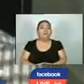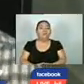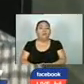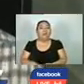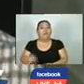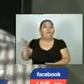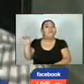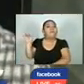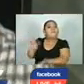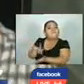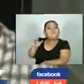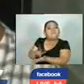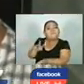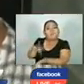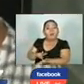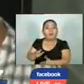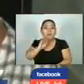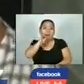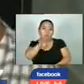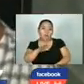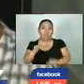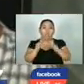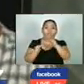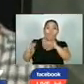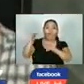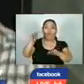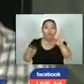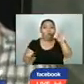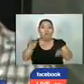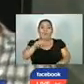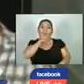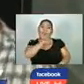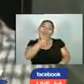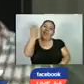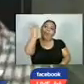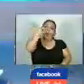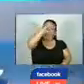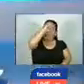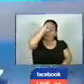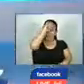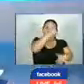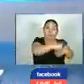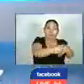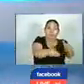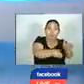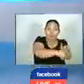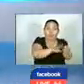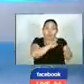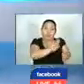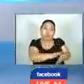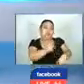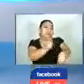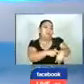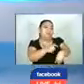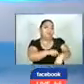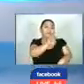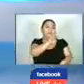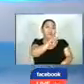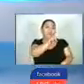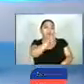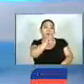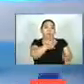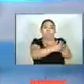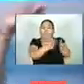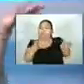enriquecimiento ilícito, de acuerdo al órgano judicial, se dio mientras ella ejercía como diputada de la Asamblea Legislativa en los periodos de 2012